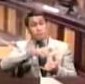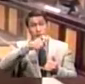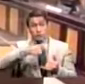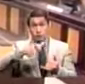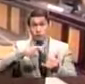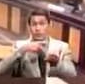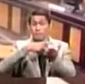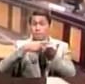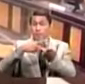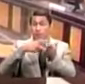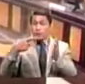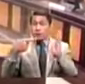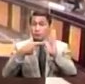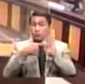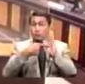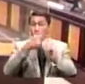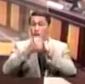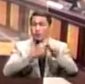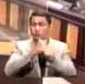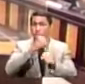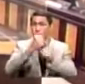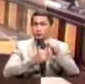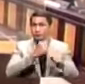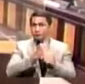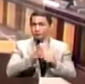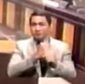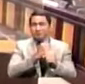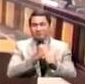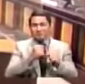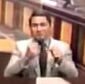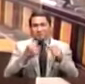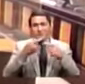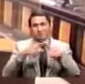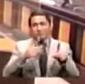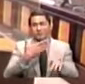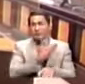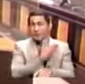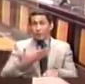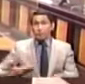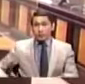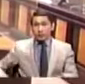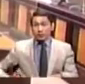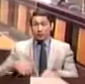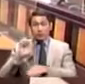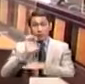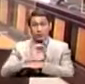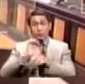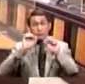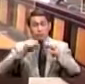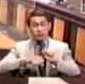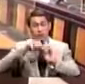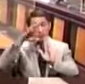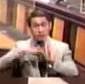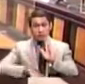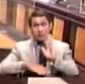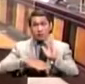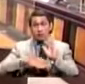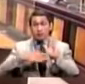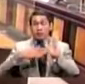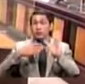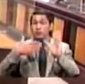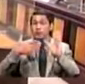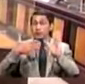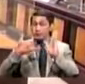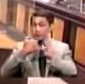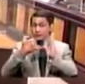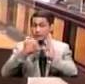a la renta del 15%. El documento permite que ahora por ley el presidente de la República pueda reducir al 8% la tarifa del impuesto al valor